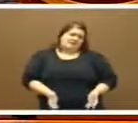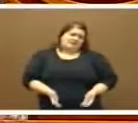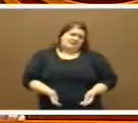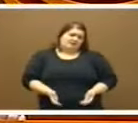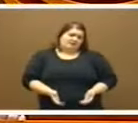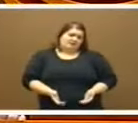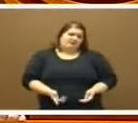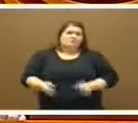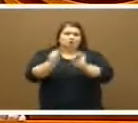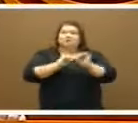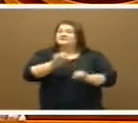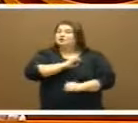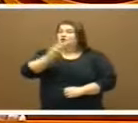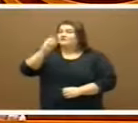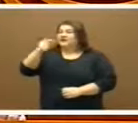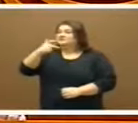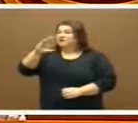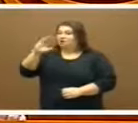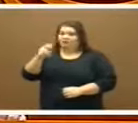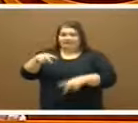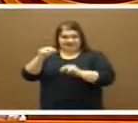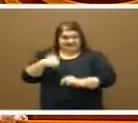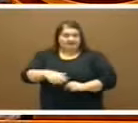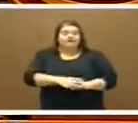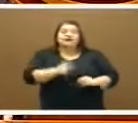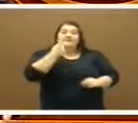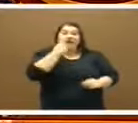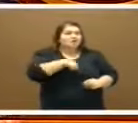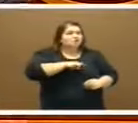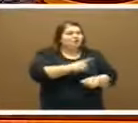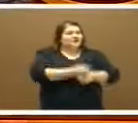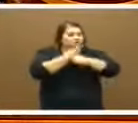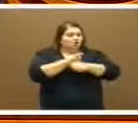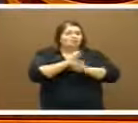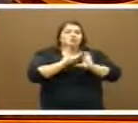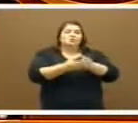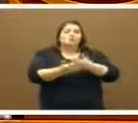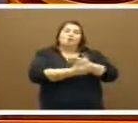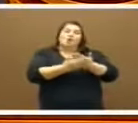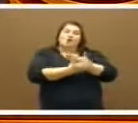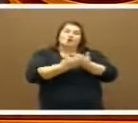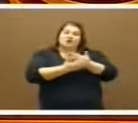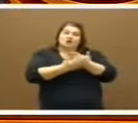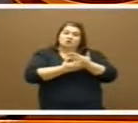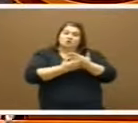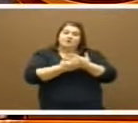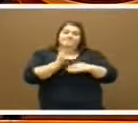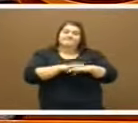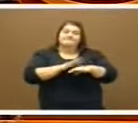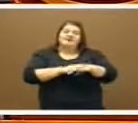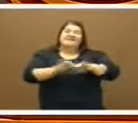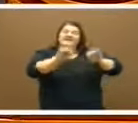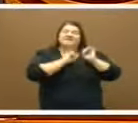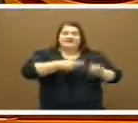señorías. Señor Pacheco, tiene que terminar. Que no es necesario, sino que es obligatorio por parte del Gobierno para poder